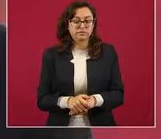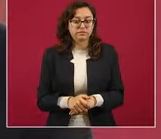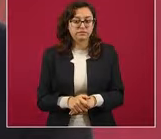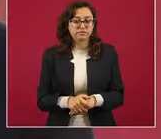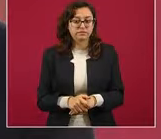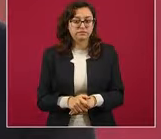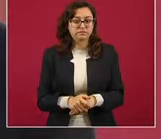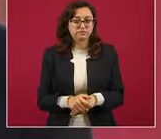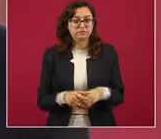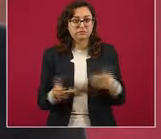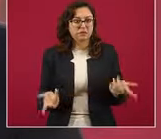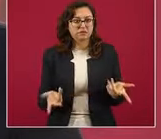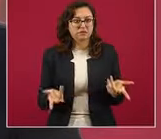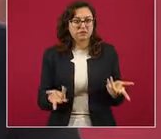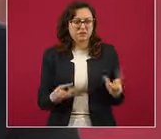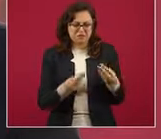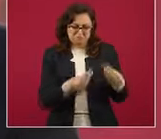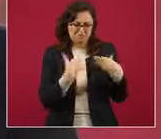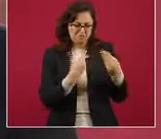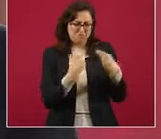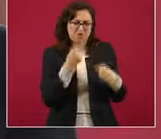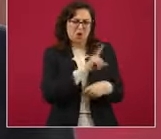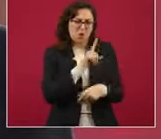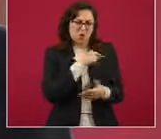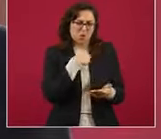no me des, sino ponme donde hay.